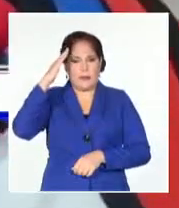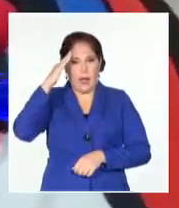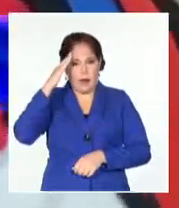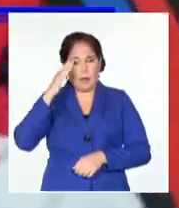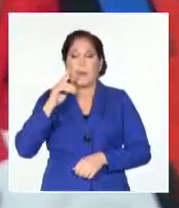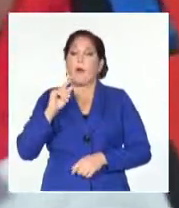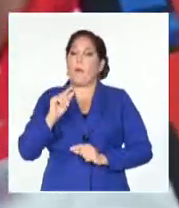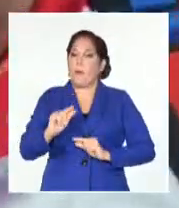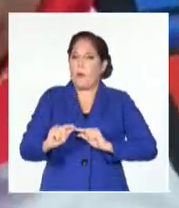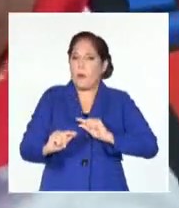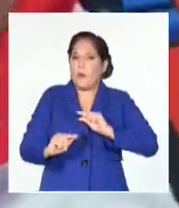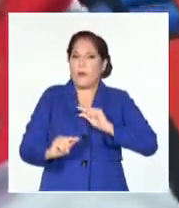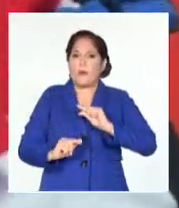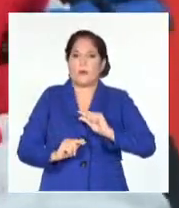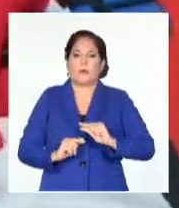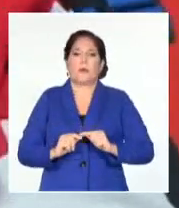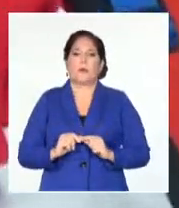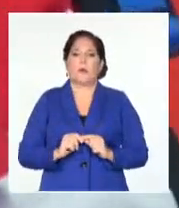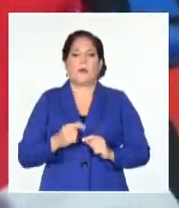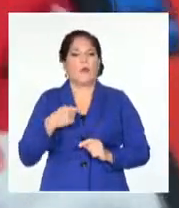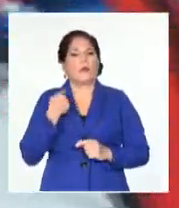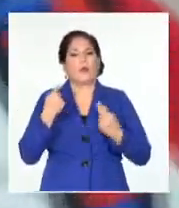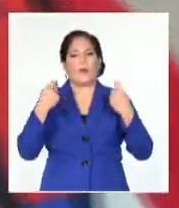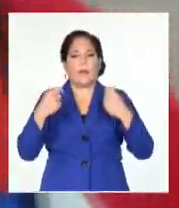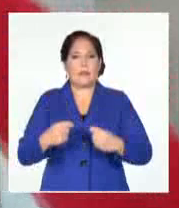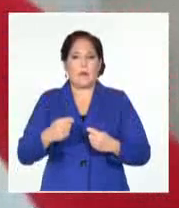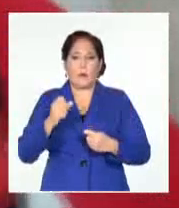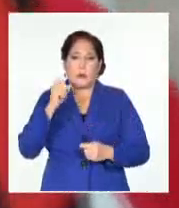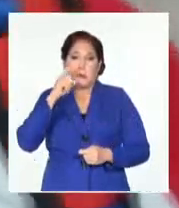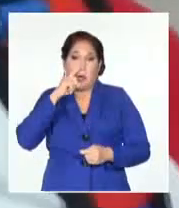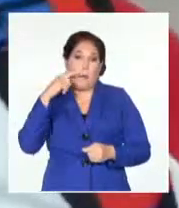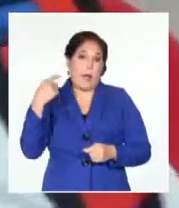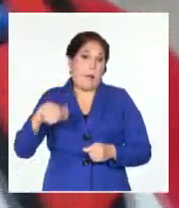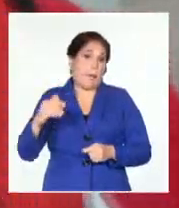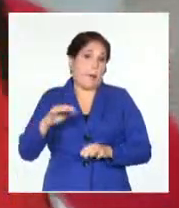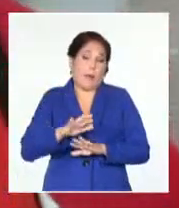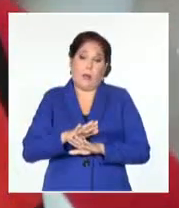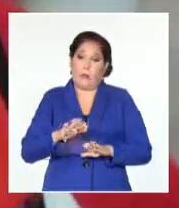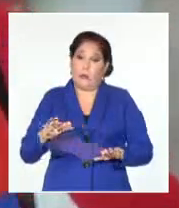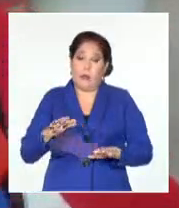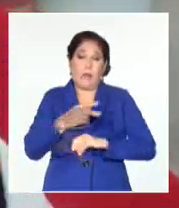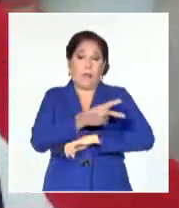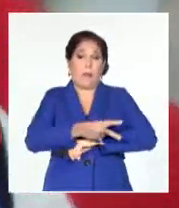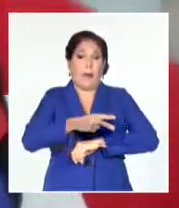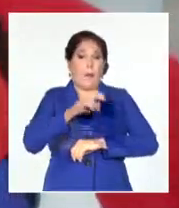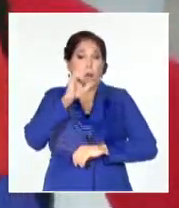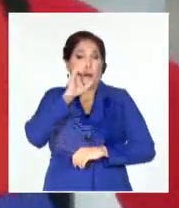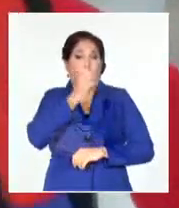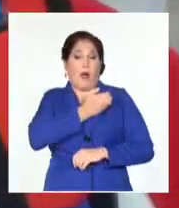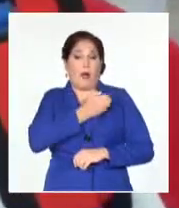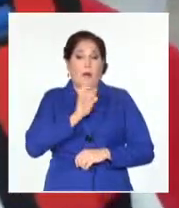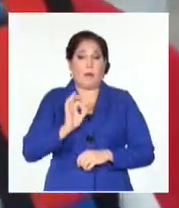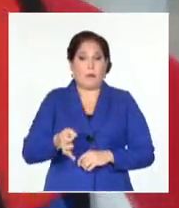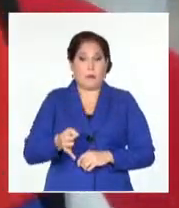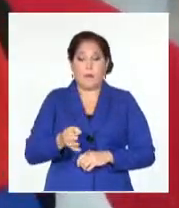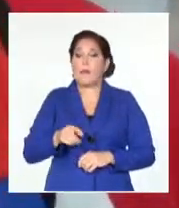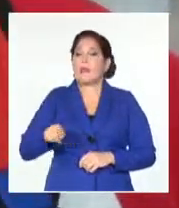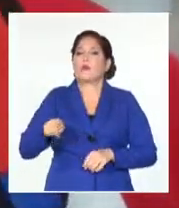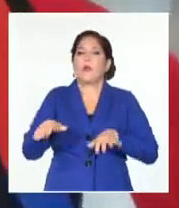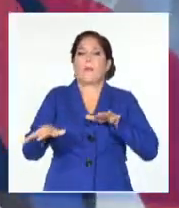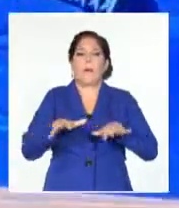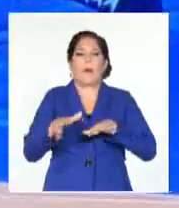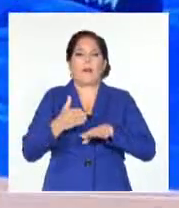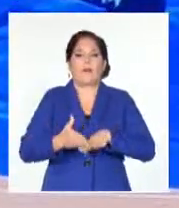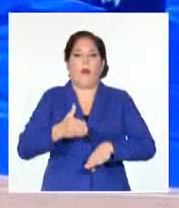afectando, decidimos, bueno, terminar la preparación en Bulgaria, donde habíamos tenido una experiencia ante los Juegos Olímpicos. Habíamos hecho una preparación y